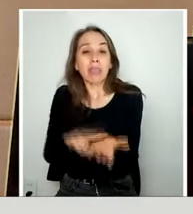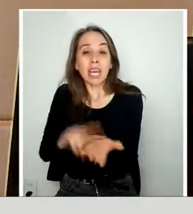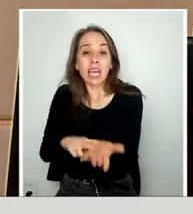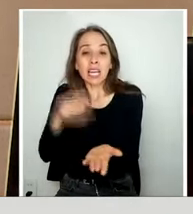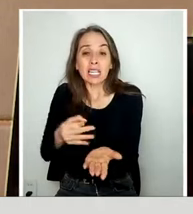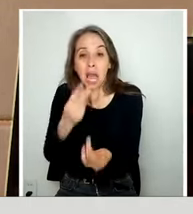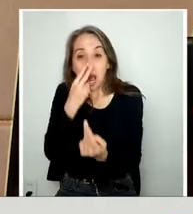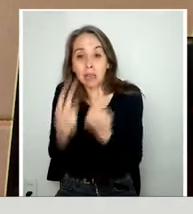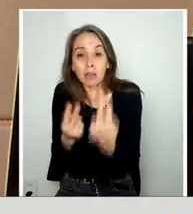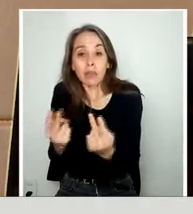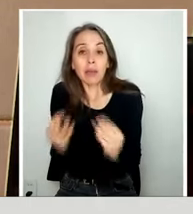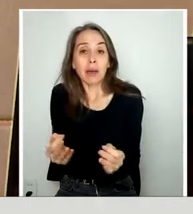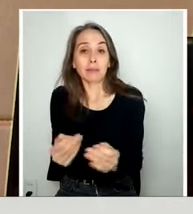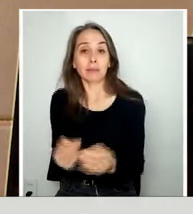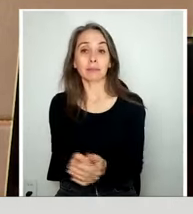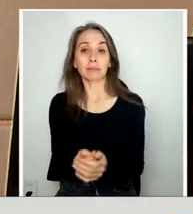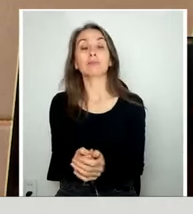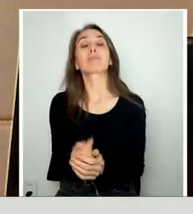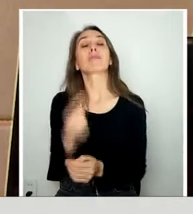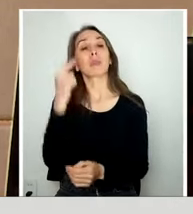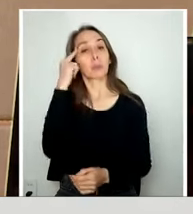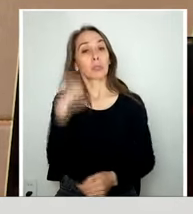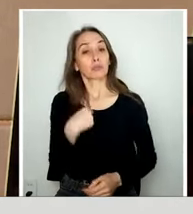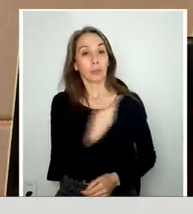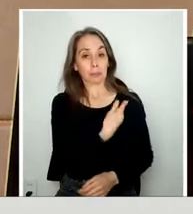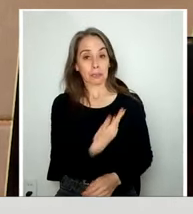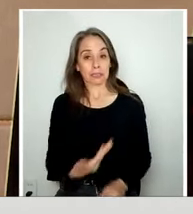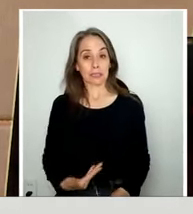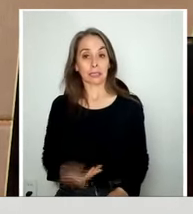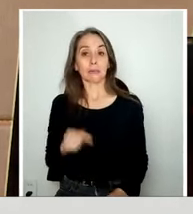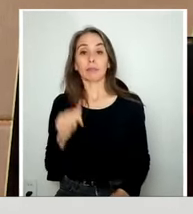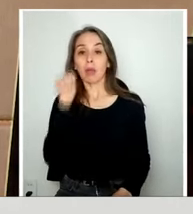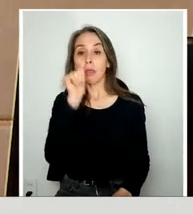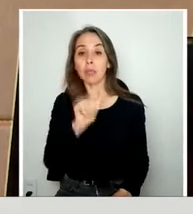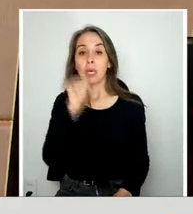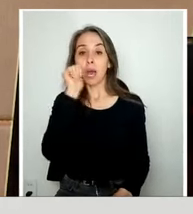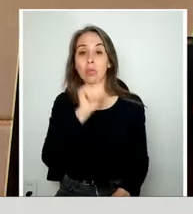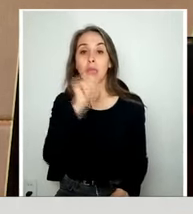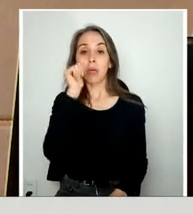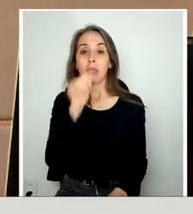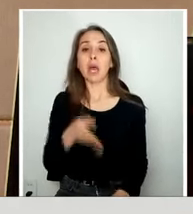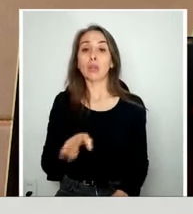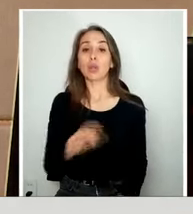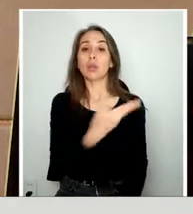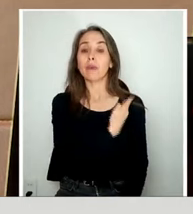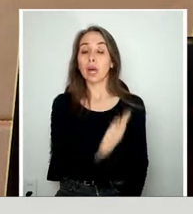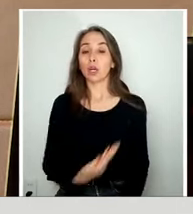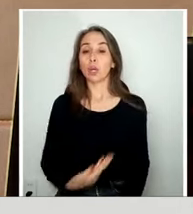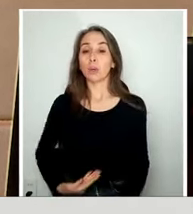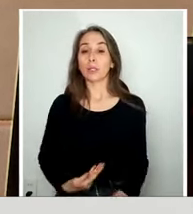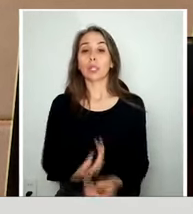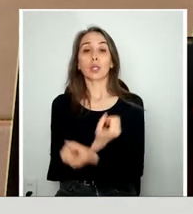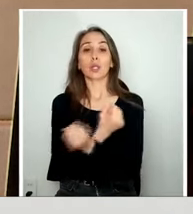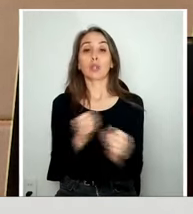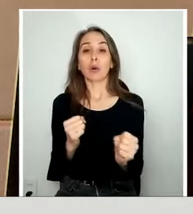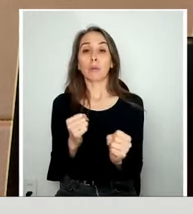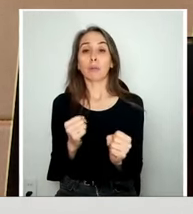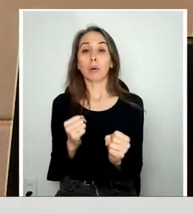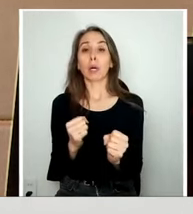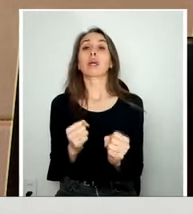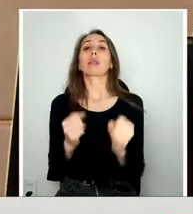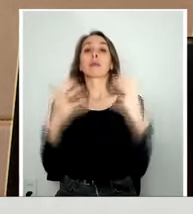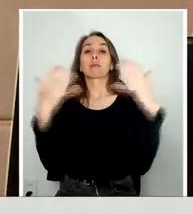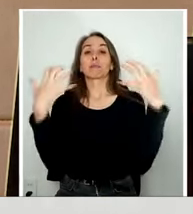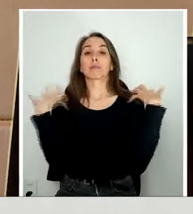me parece a mí presidente que acá pasan los días y todavía el gobierno no es capaz de tomar el liderazgo necesario para